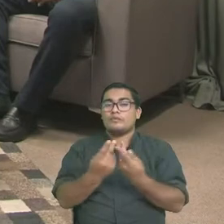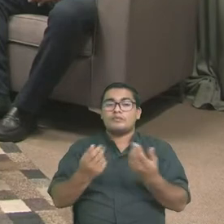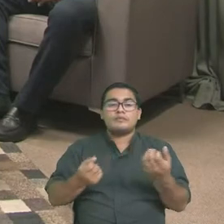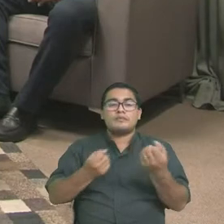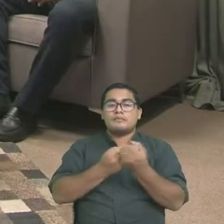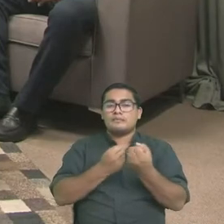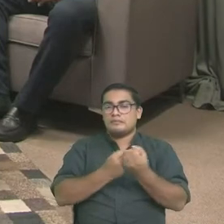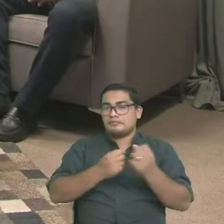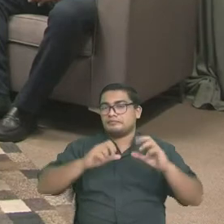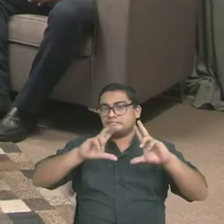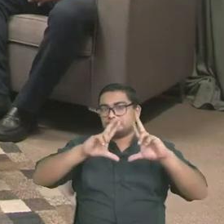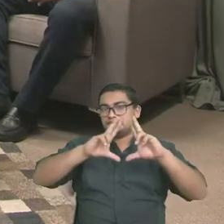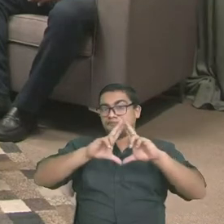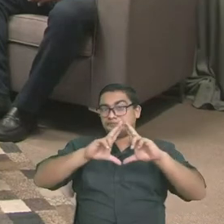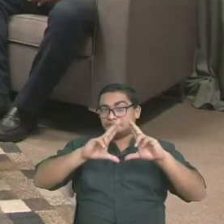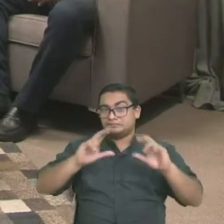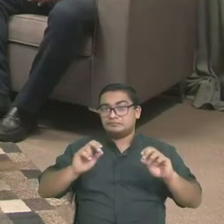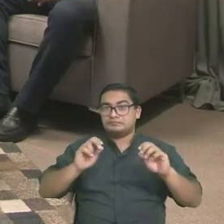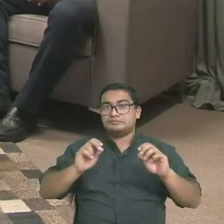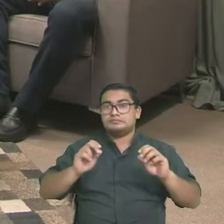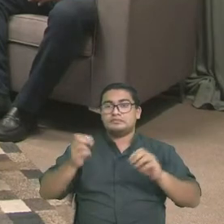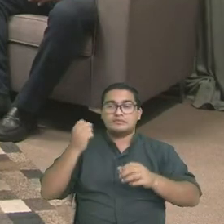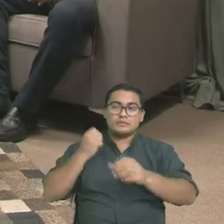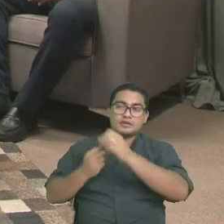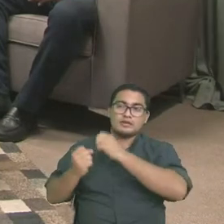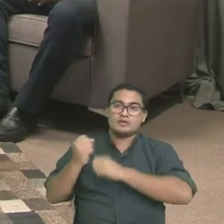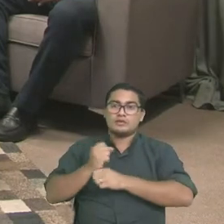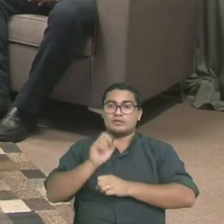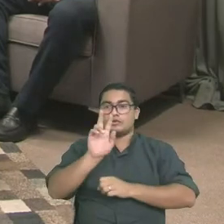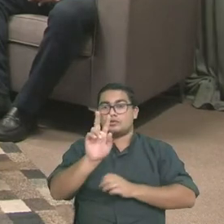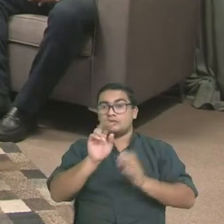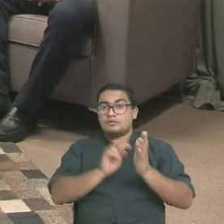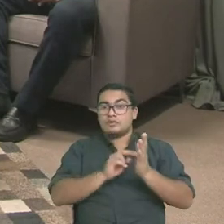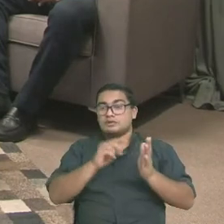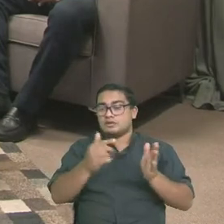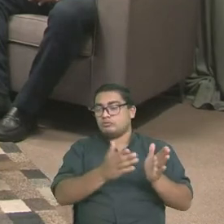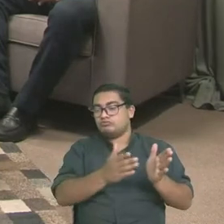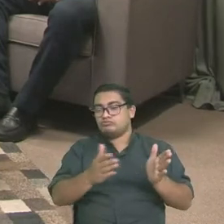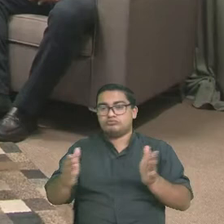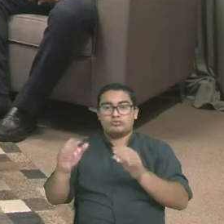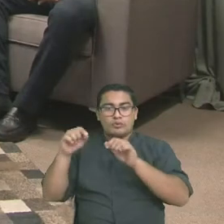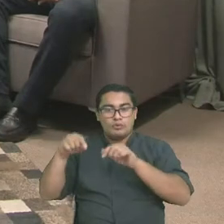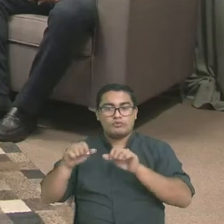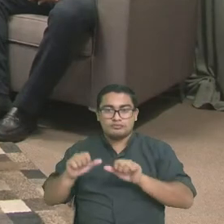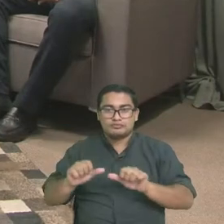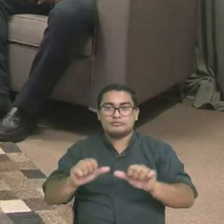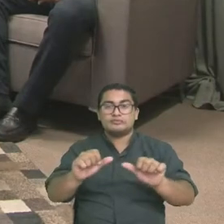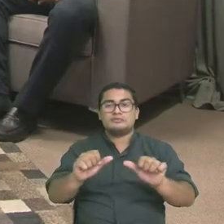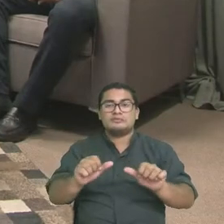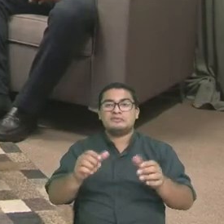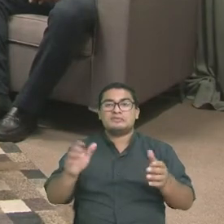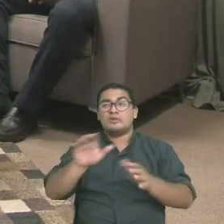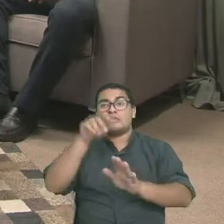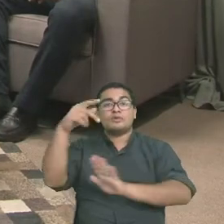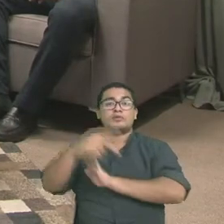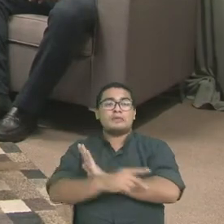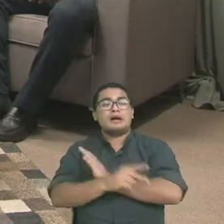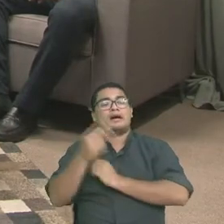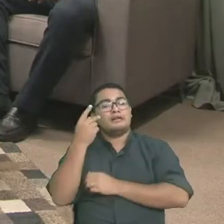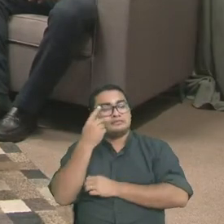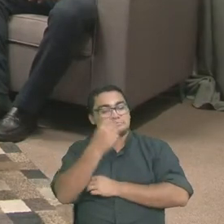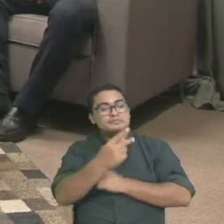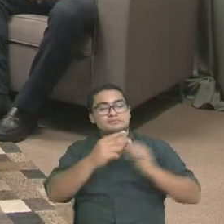un pueblo trabajador, ¿no? Desde el año 2007 ha venido también un incremento no solo en la capacidad de credibilidad a nivel internacional con